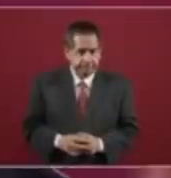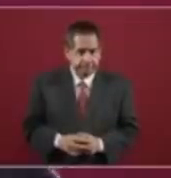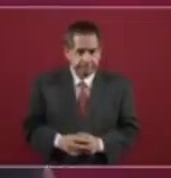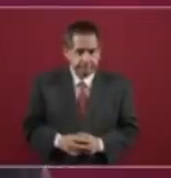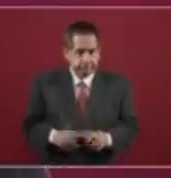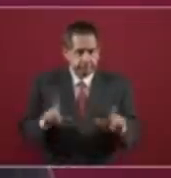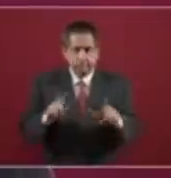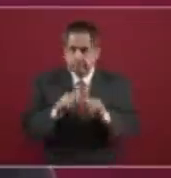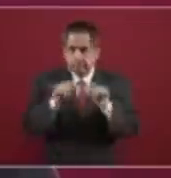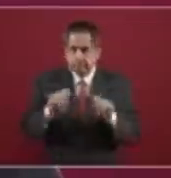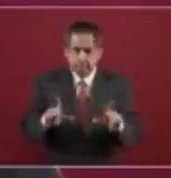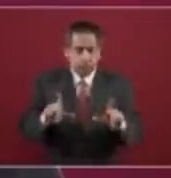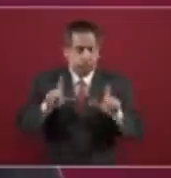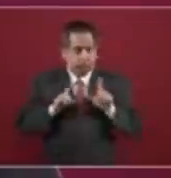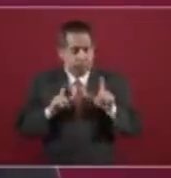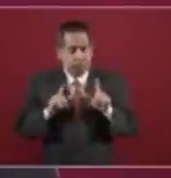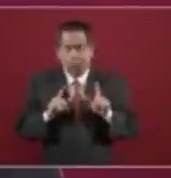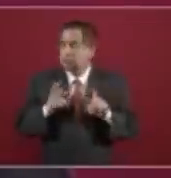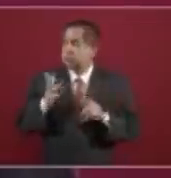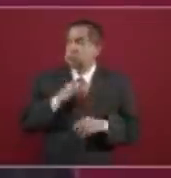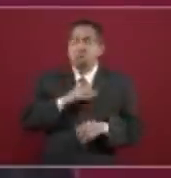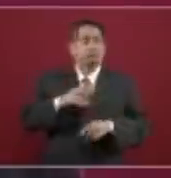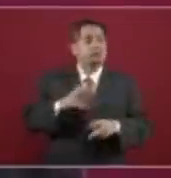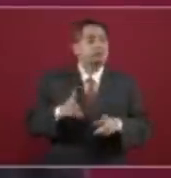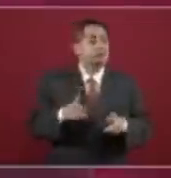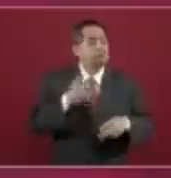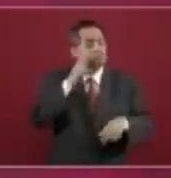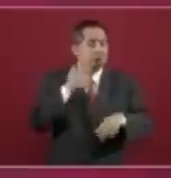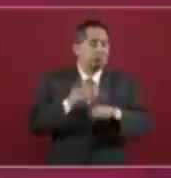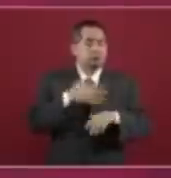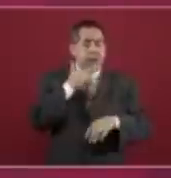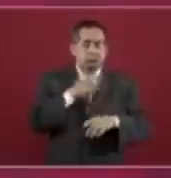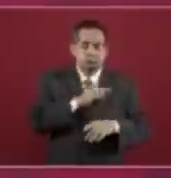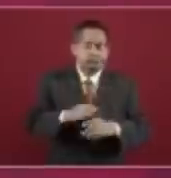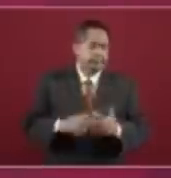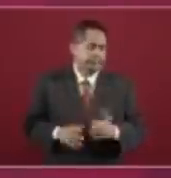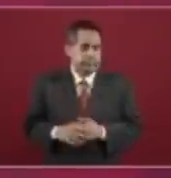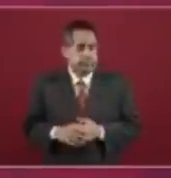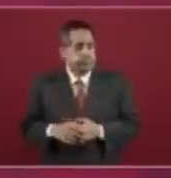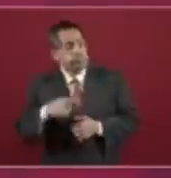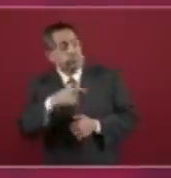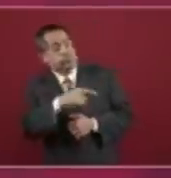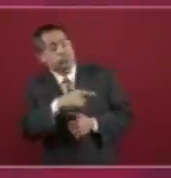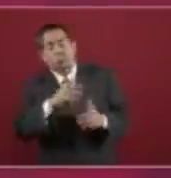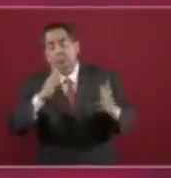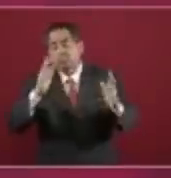actos de corrupción. Ah, porque viene de